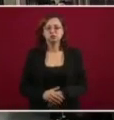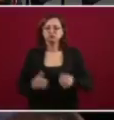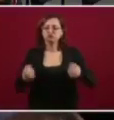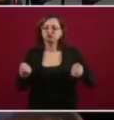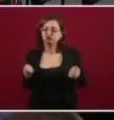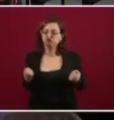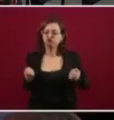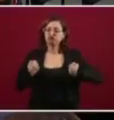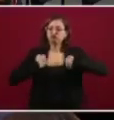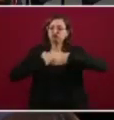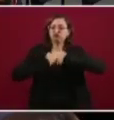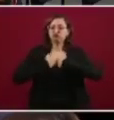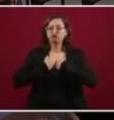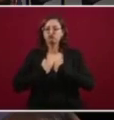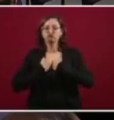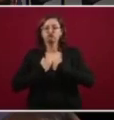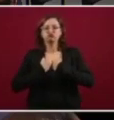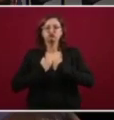chaleco